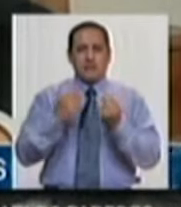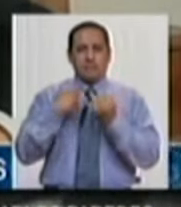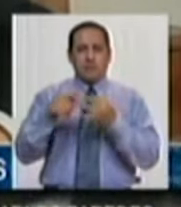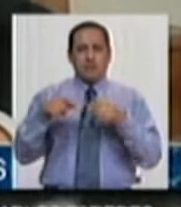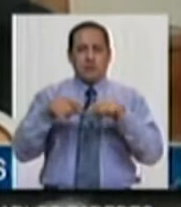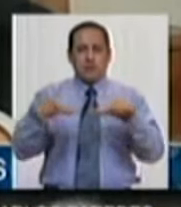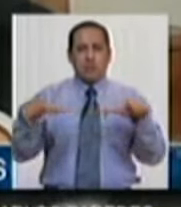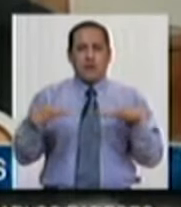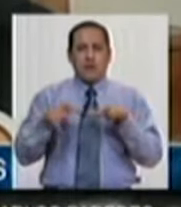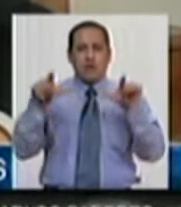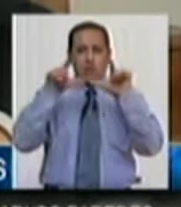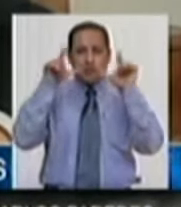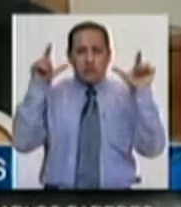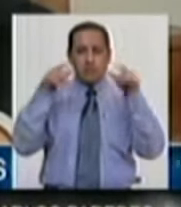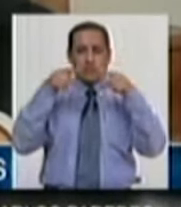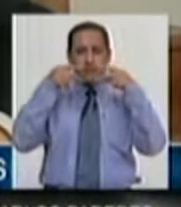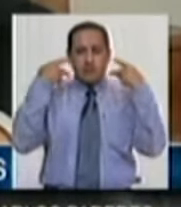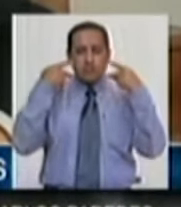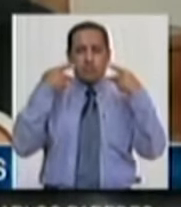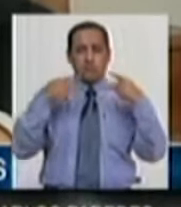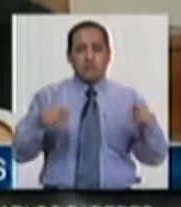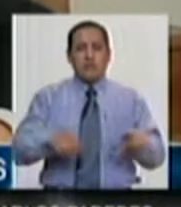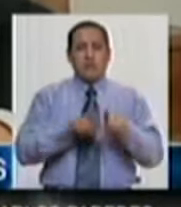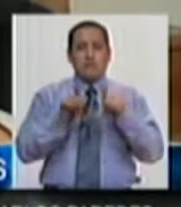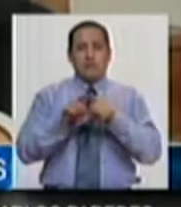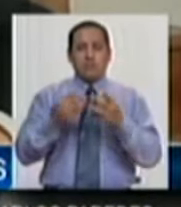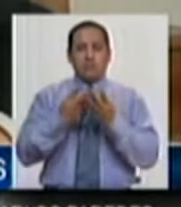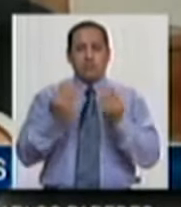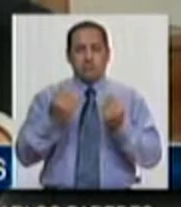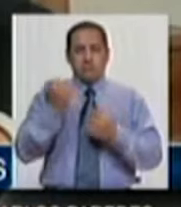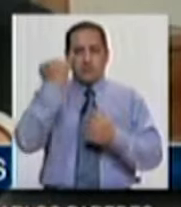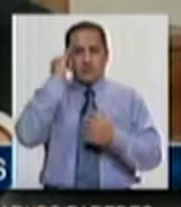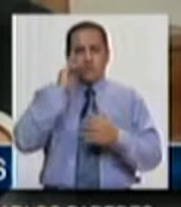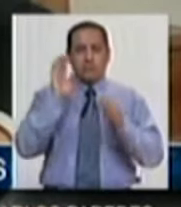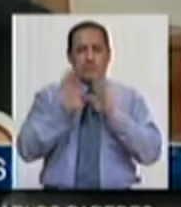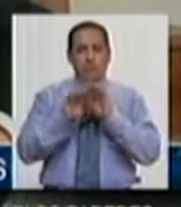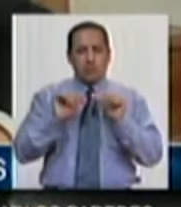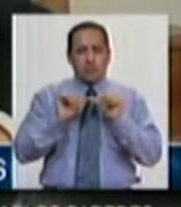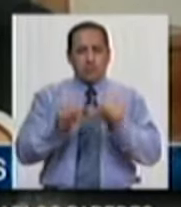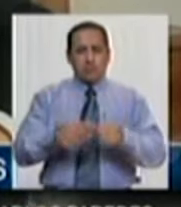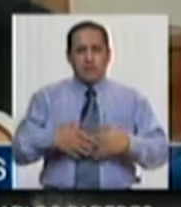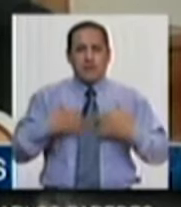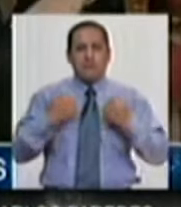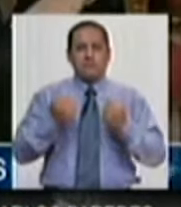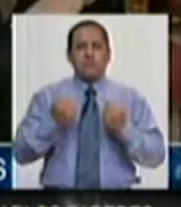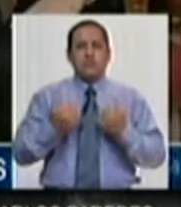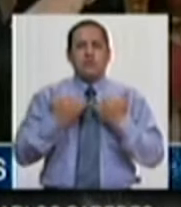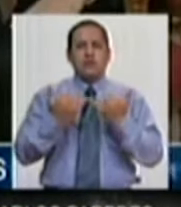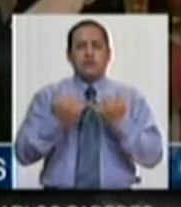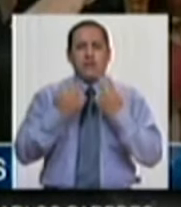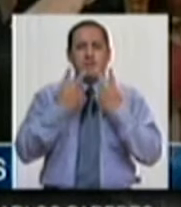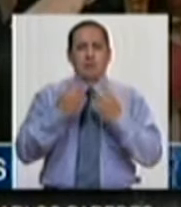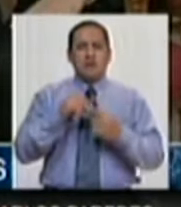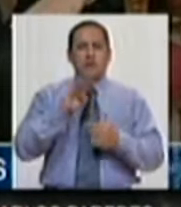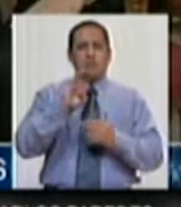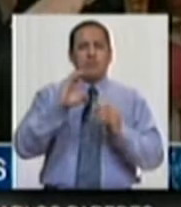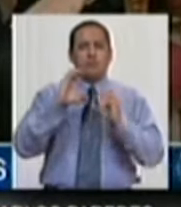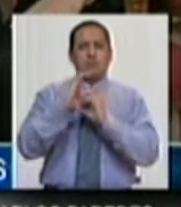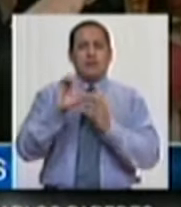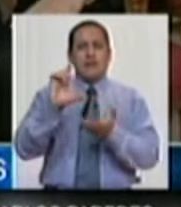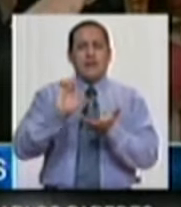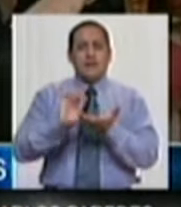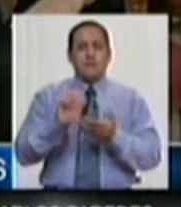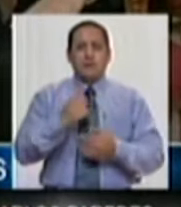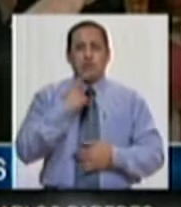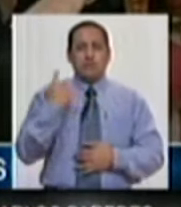zona de Loreto, de Iquitos, ¿no? Y la idea es continuar con esos esfuerzos. La llegada del 4G a Lima